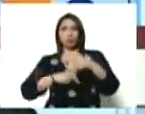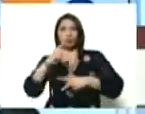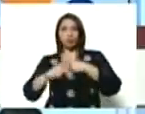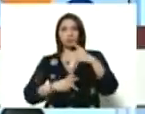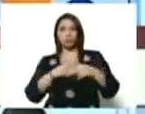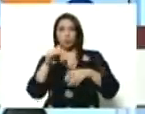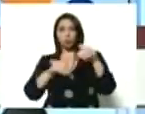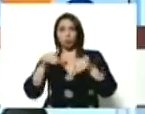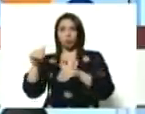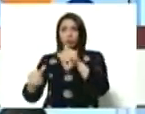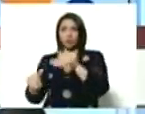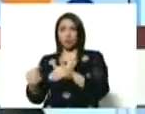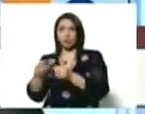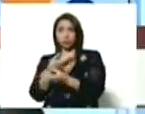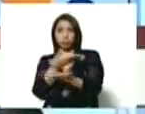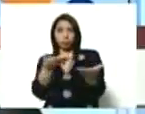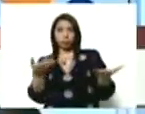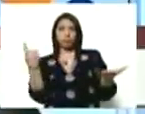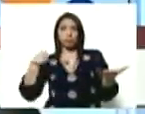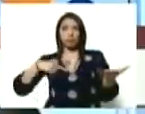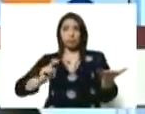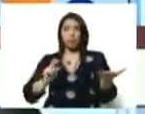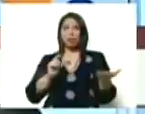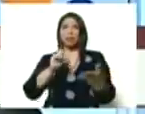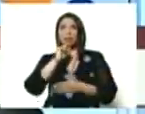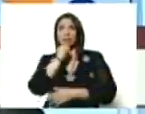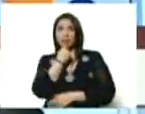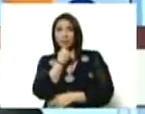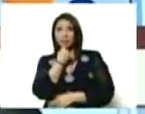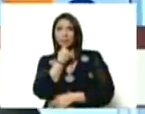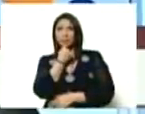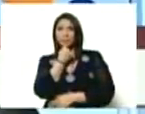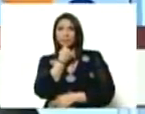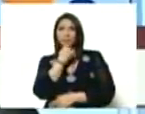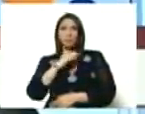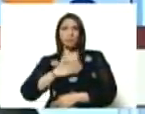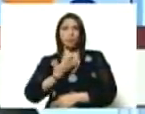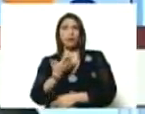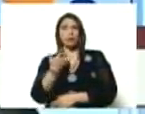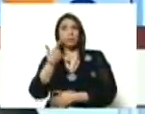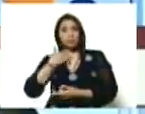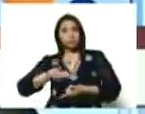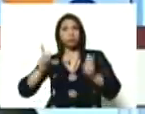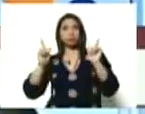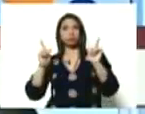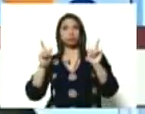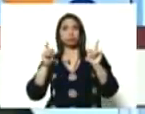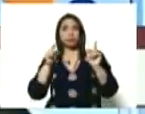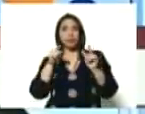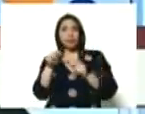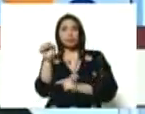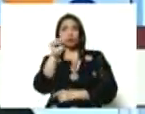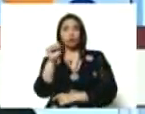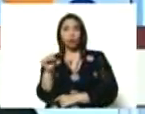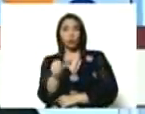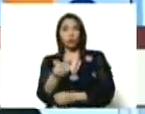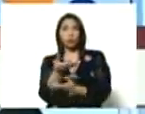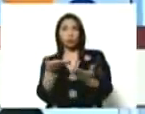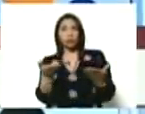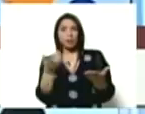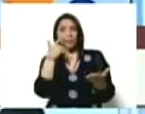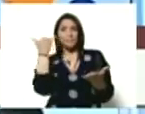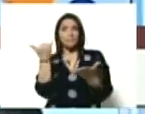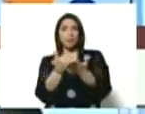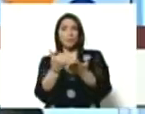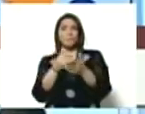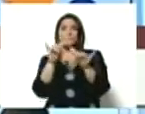tengan la llave a través de firmas digitales que podrán certificar que ese software que ustedes van a auditar es